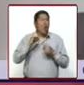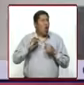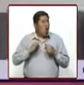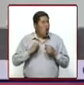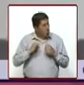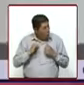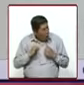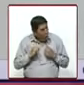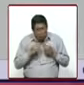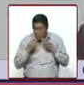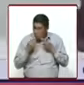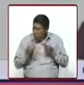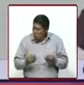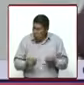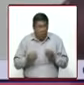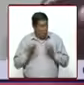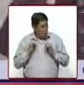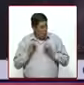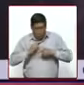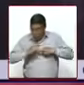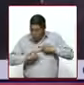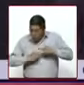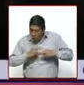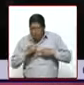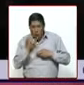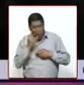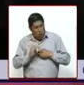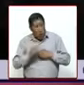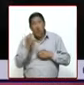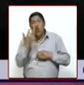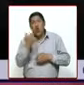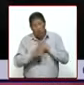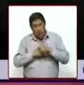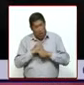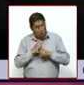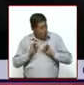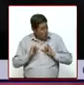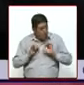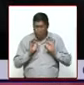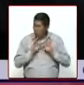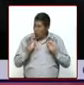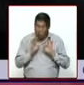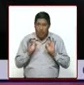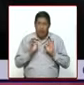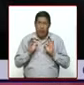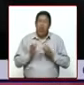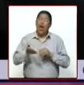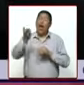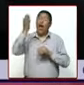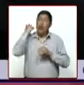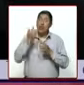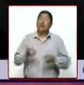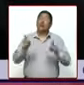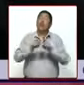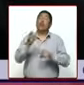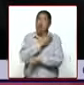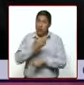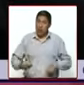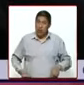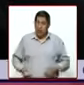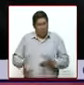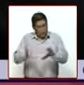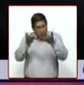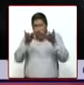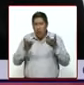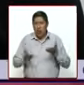si él dice que no ha tenido relaciones con una niña de 15 años, en el cargo que él ocupaba como presidente de Bolivia,